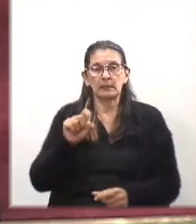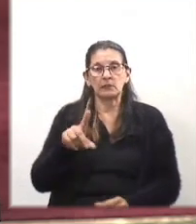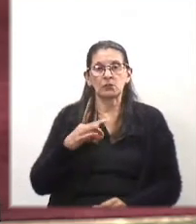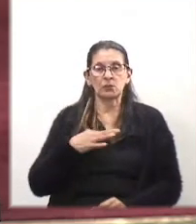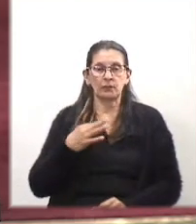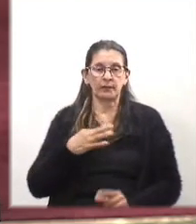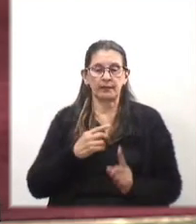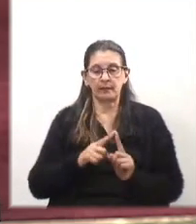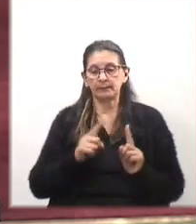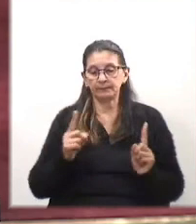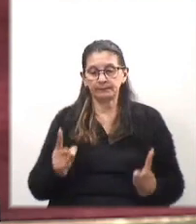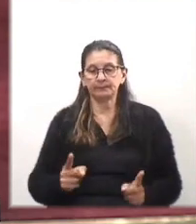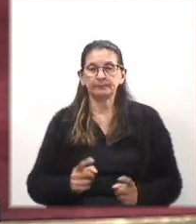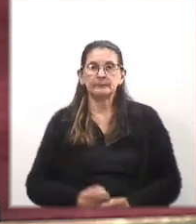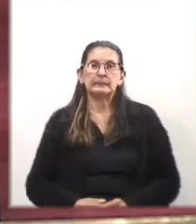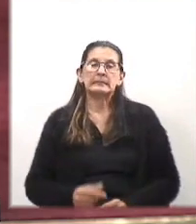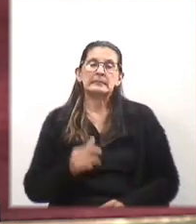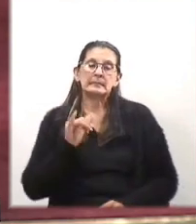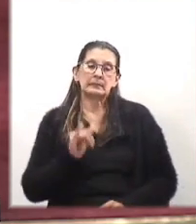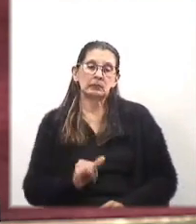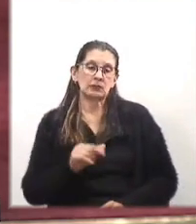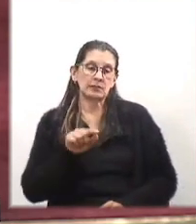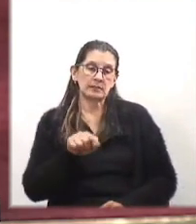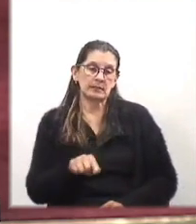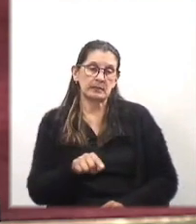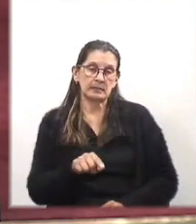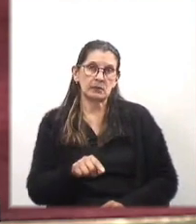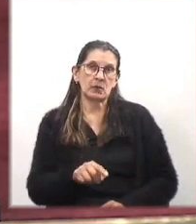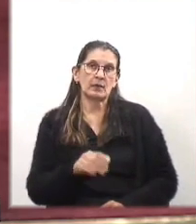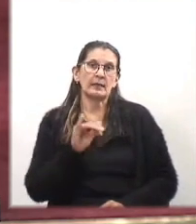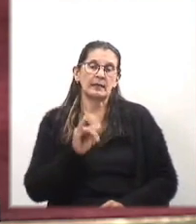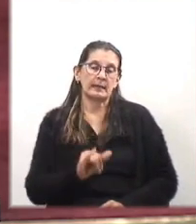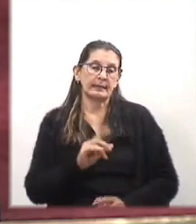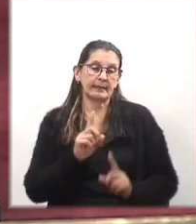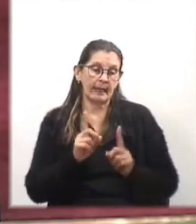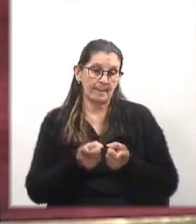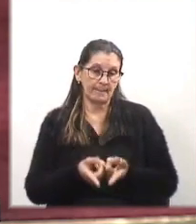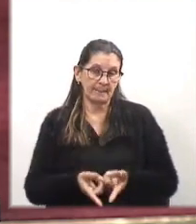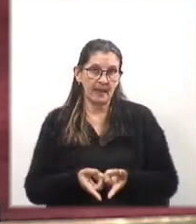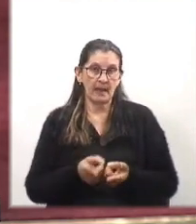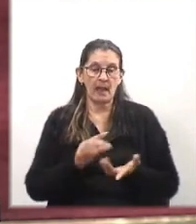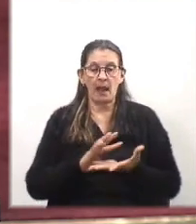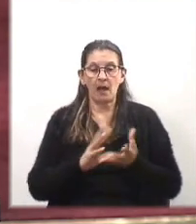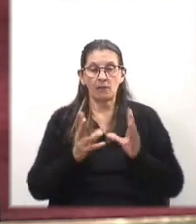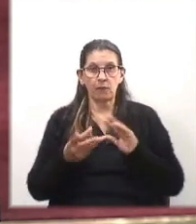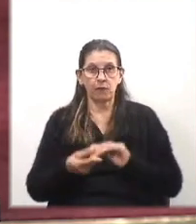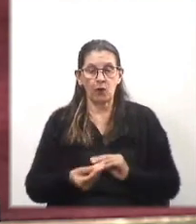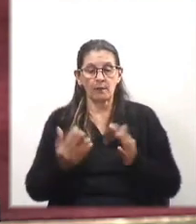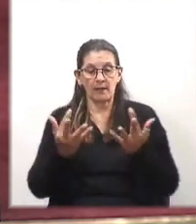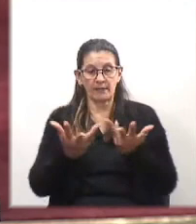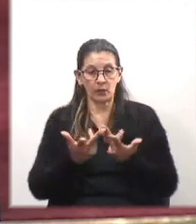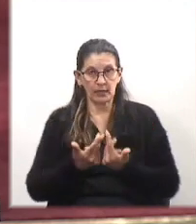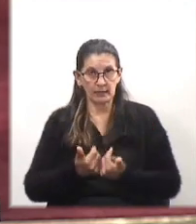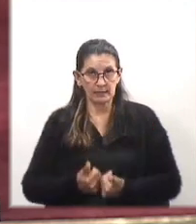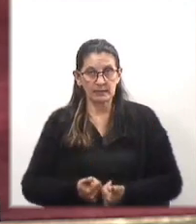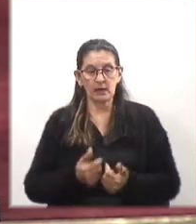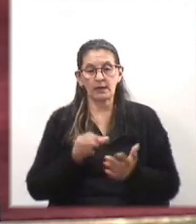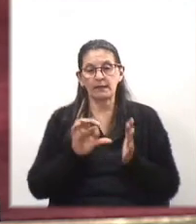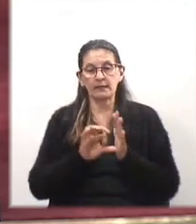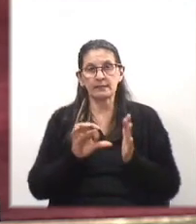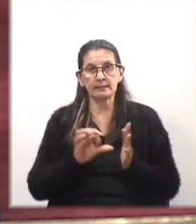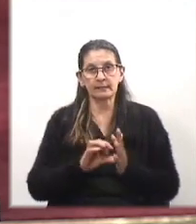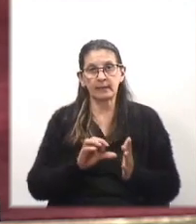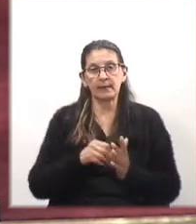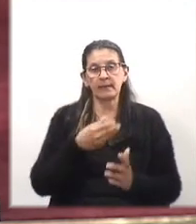vida pasiva. Sin prejuicio de ello, y considerando también la forma de organización de nuestro sistema